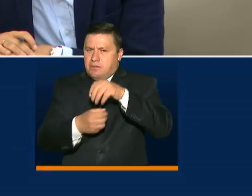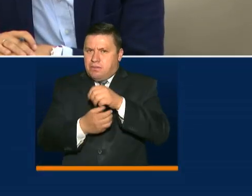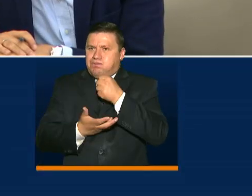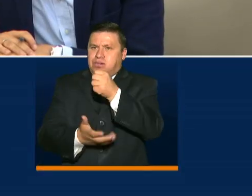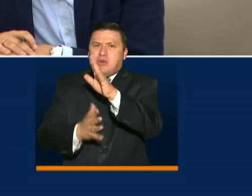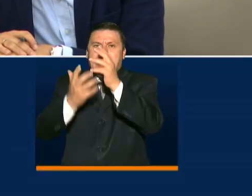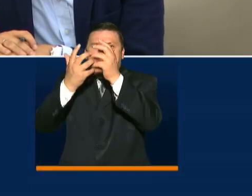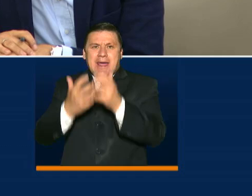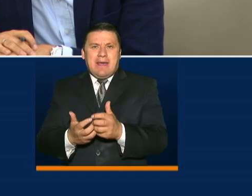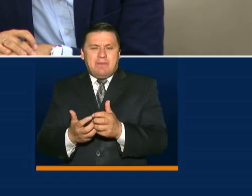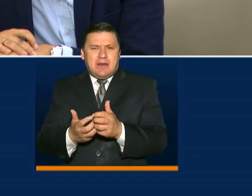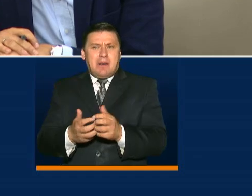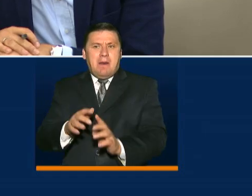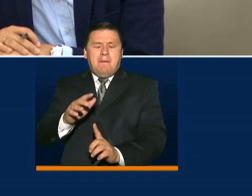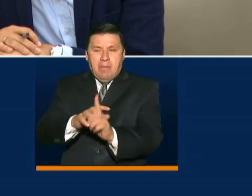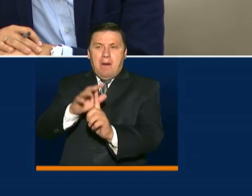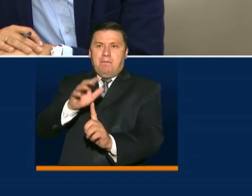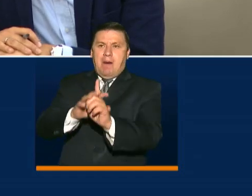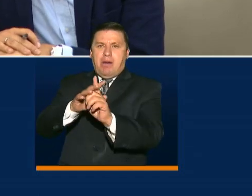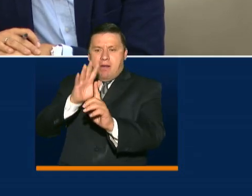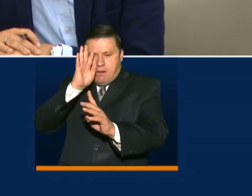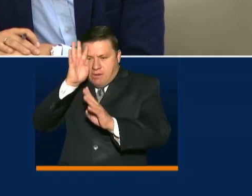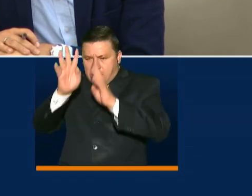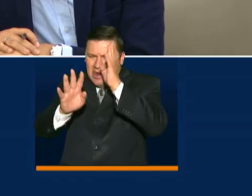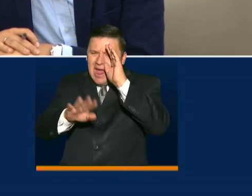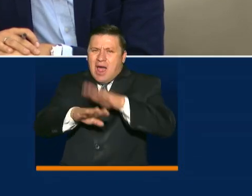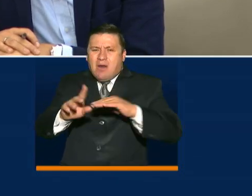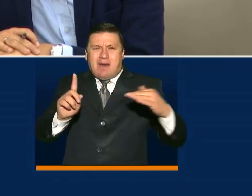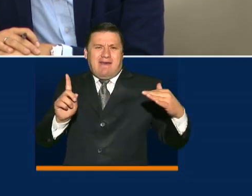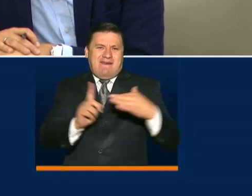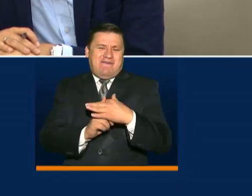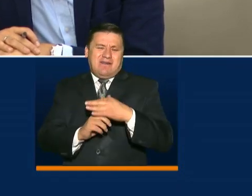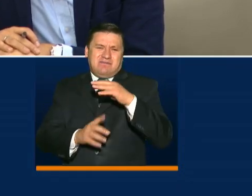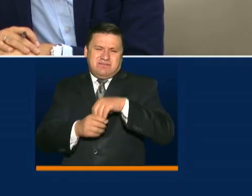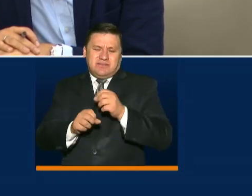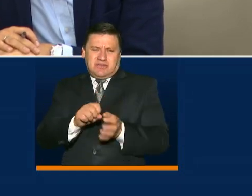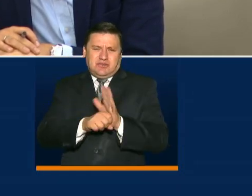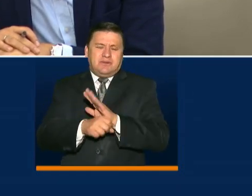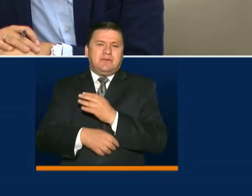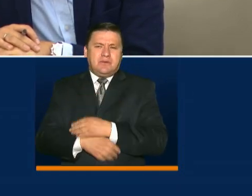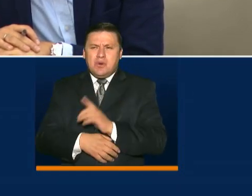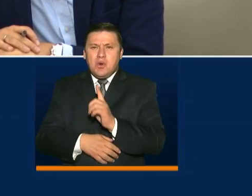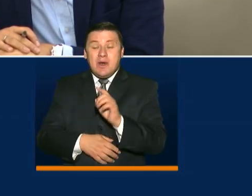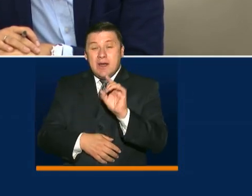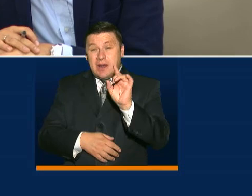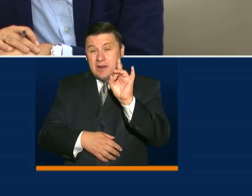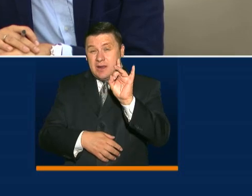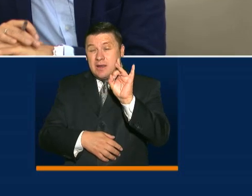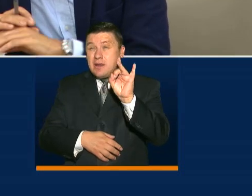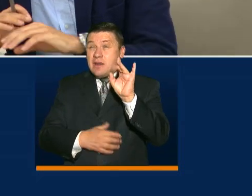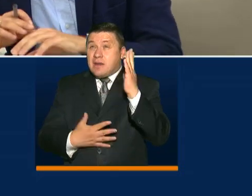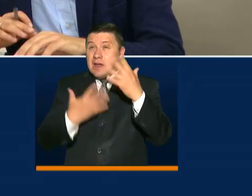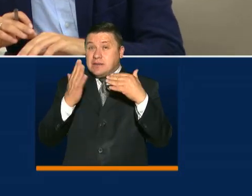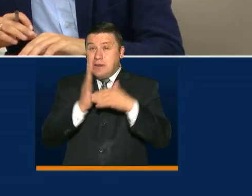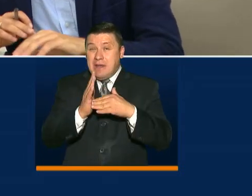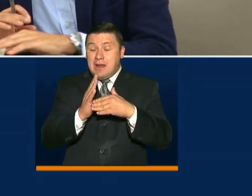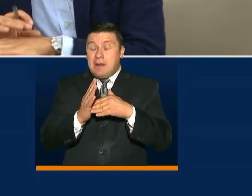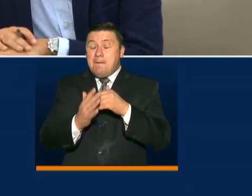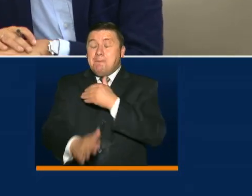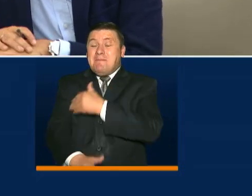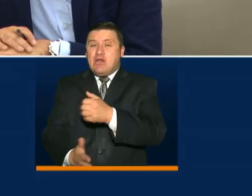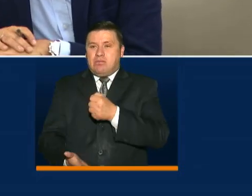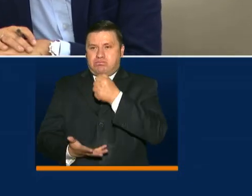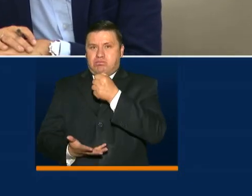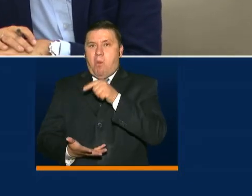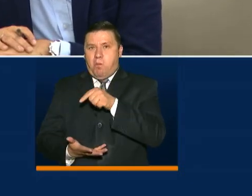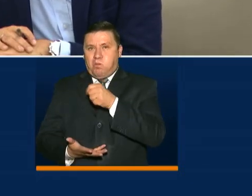estas empresas emergentes e innovadoras que se han visto afectadas en el marco del COVID-19. Son 15 mil millones de pesos adicionales, pero